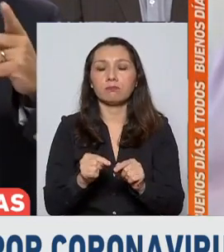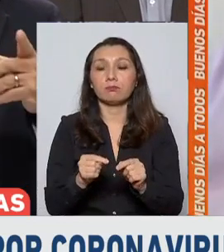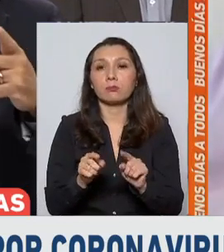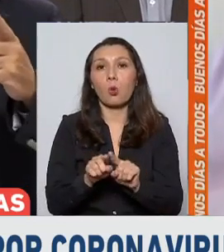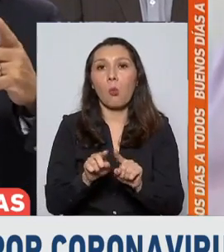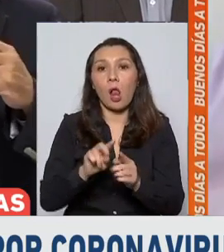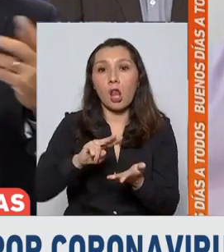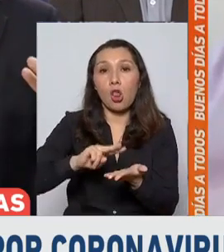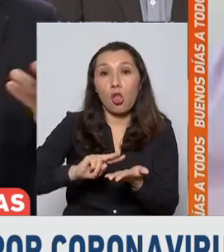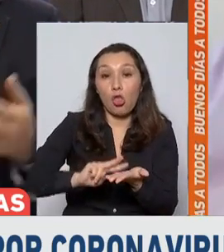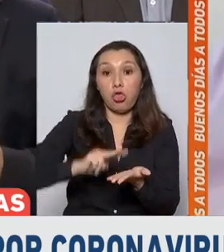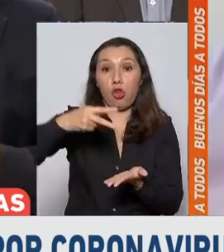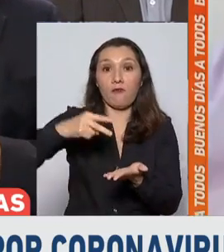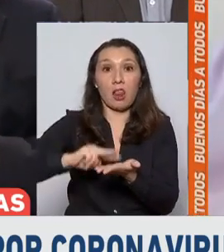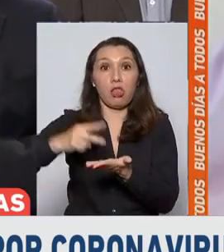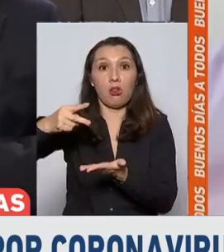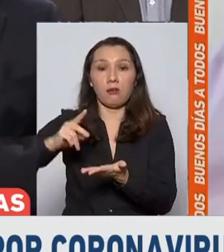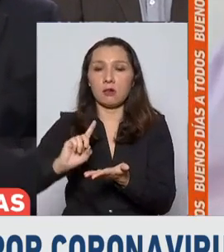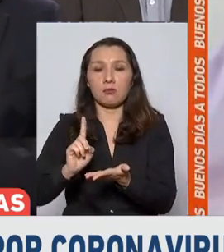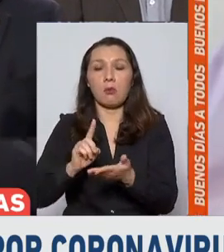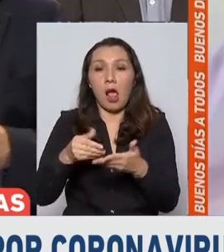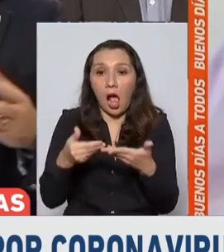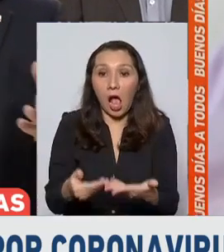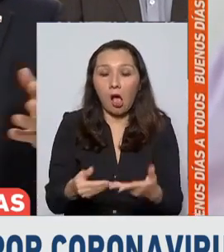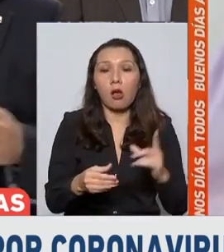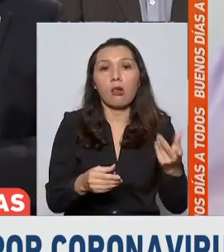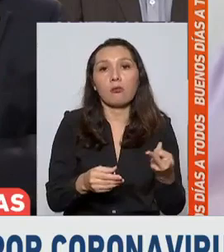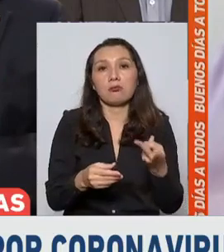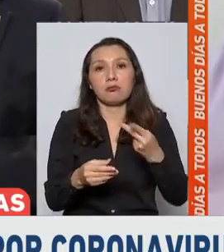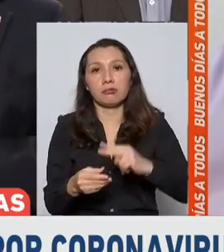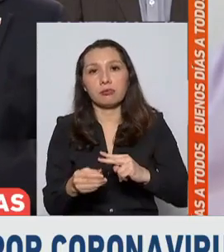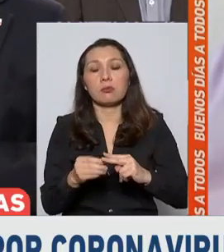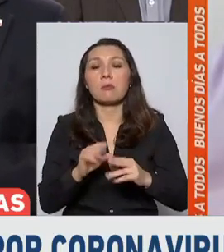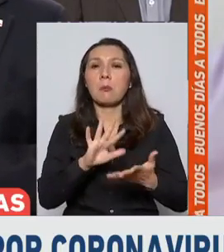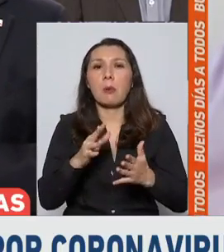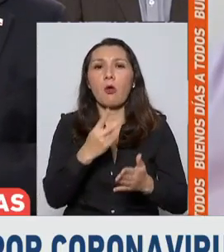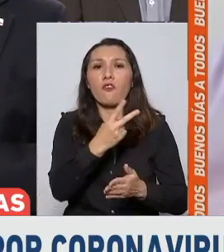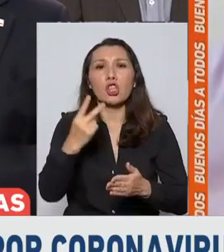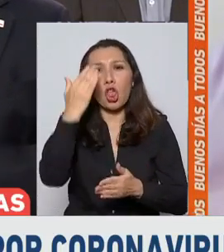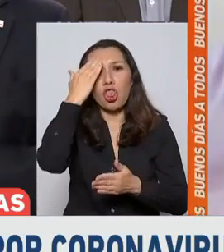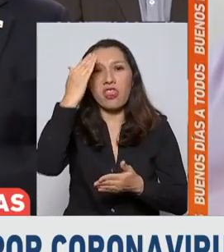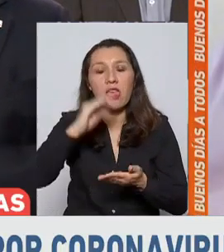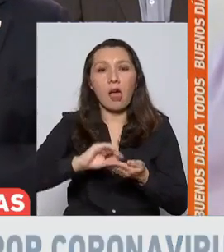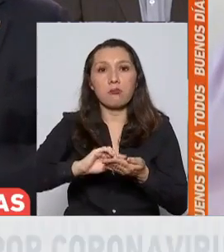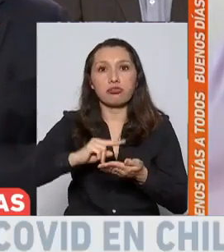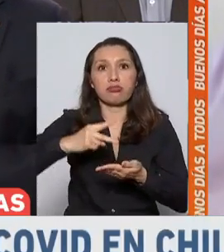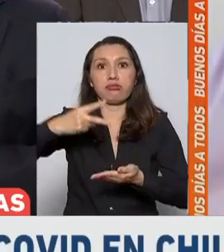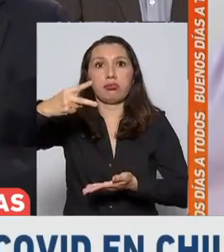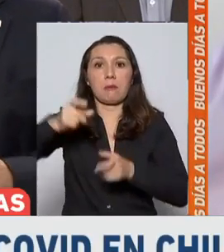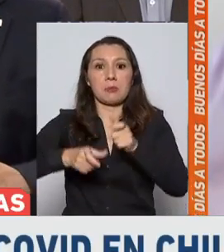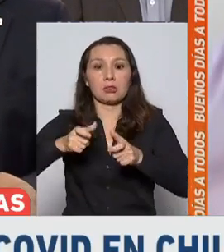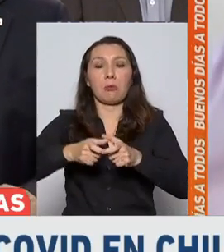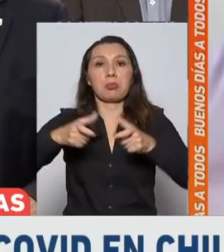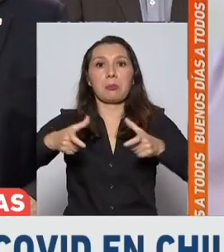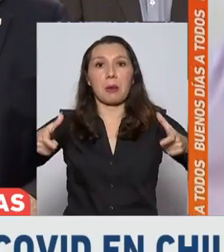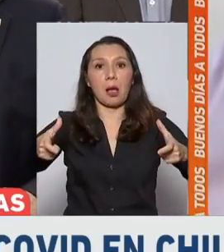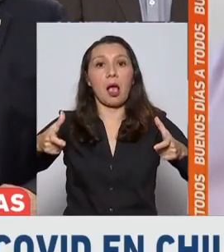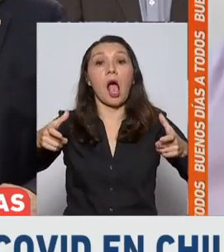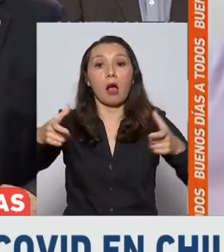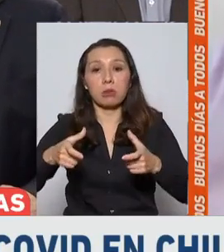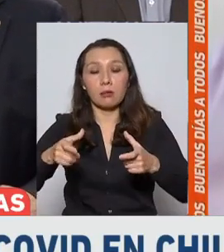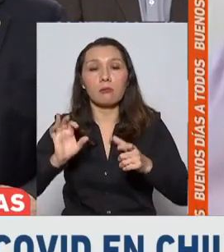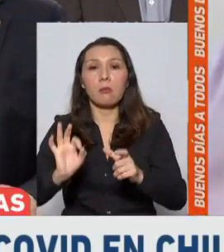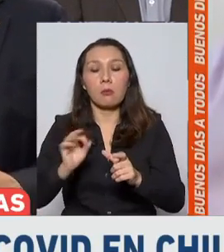la duplicación de casos hasta la cifra actual. Demoró 22 días en materializarse, lo que